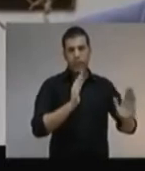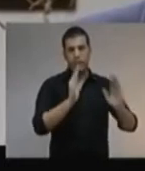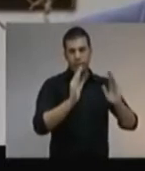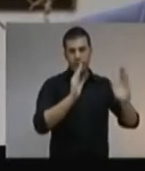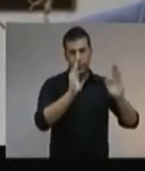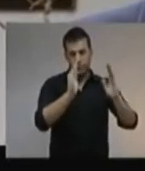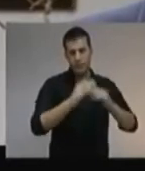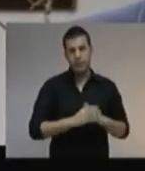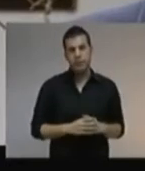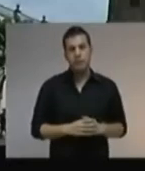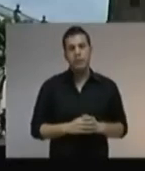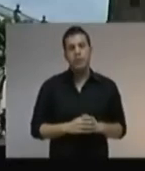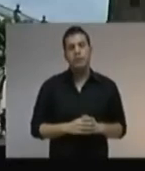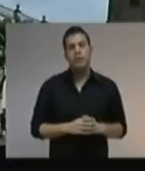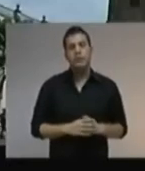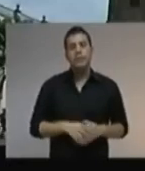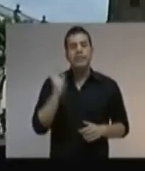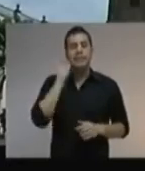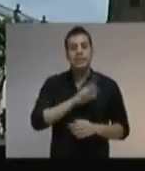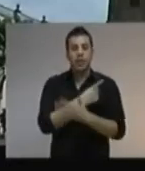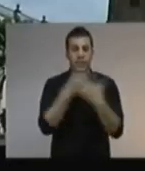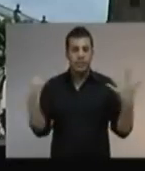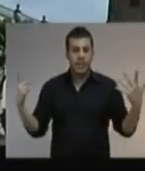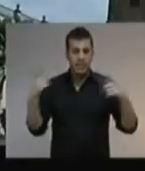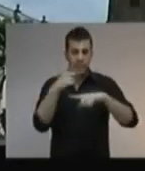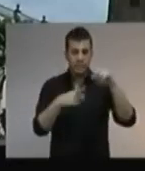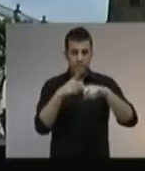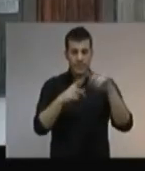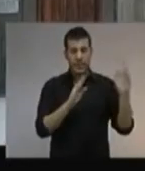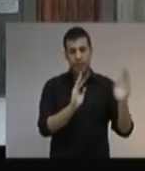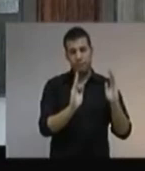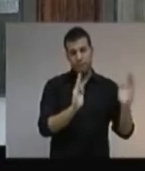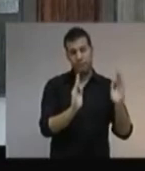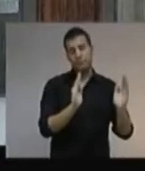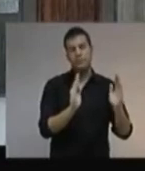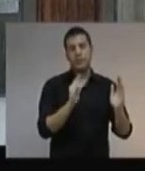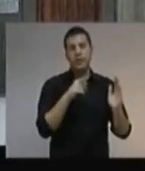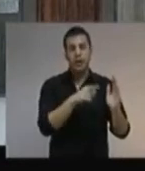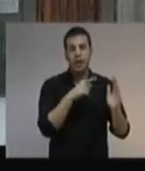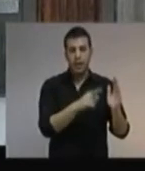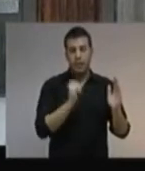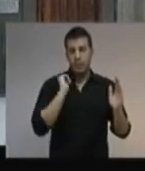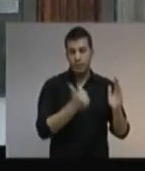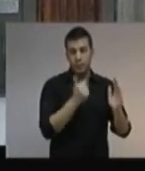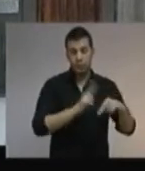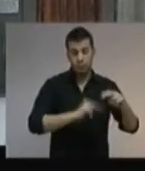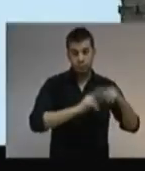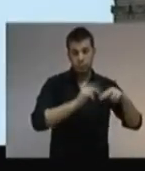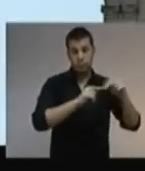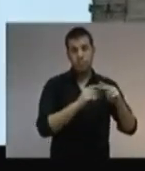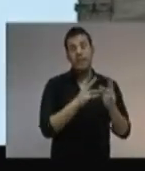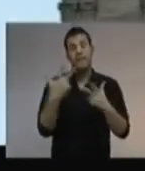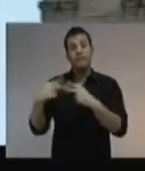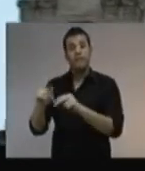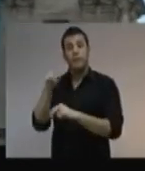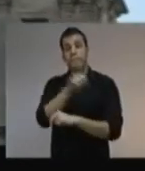fundamentalmente aquí dos. La primera mitad del siglo XVI, porque la catedral se empezó en los albores de esa centuria y se terminó